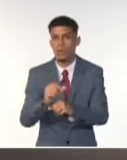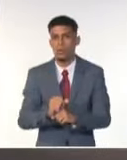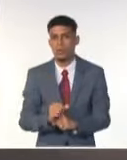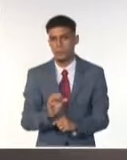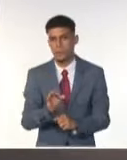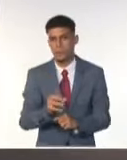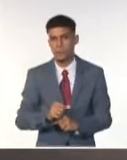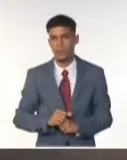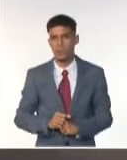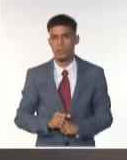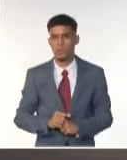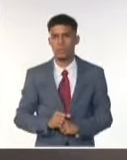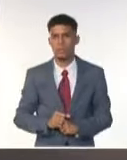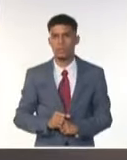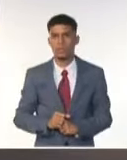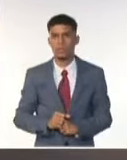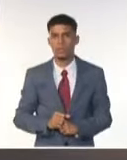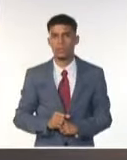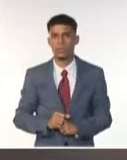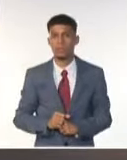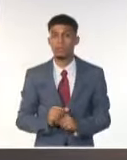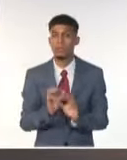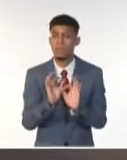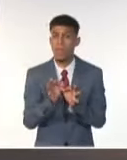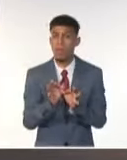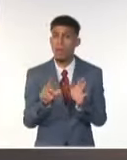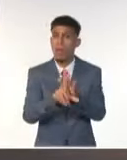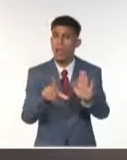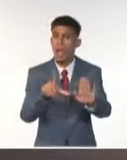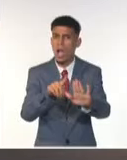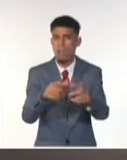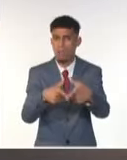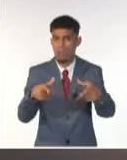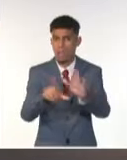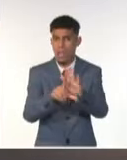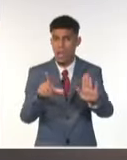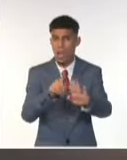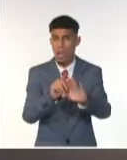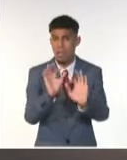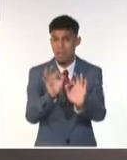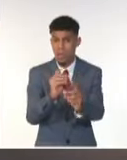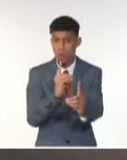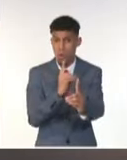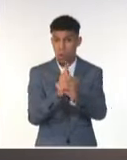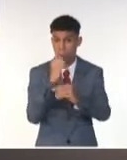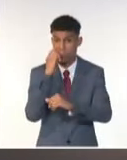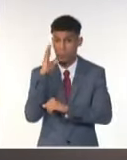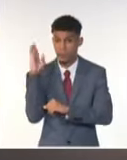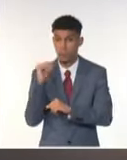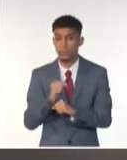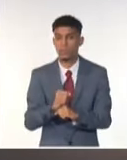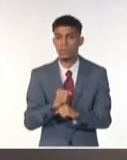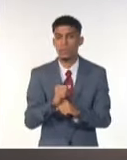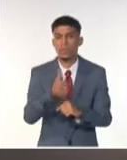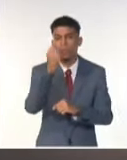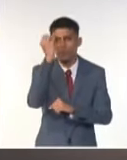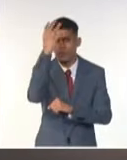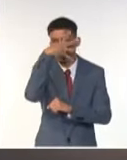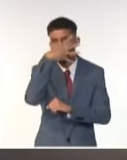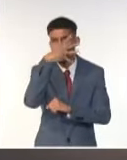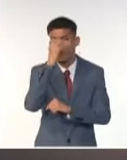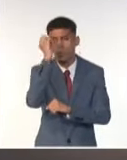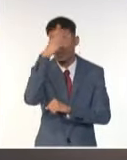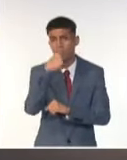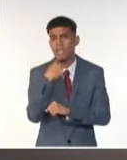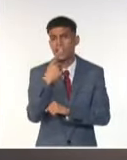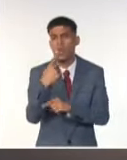corrupto por naturaleza. Hablando de corrupción política, por cierto, durante el acto, Trump coqueteó con la idea de que Marco Rubio sea